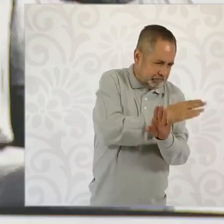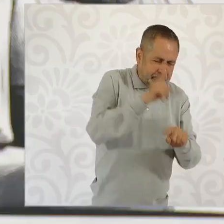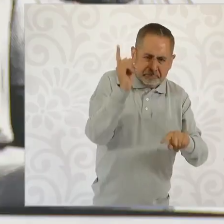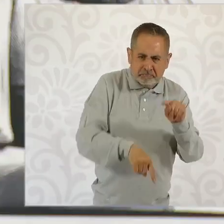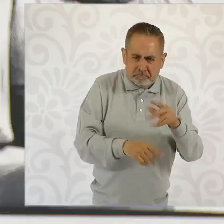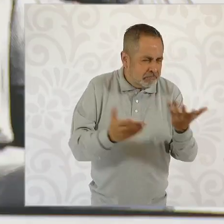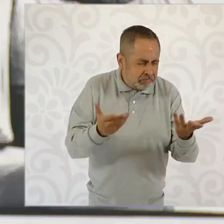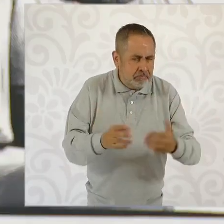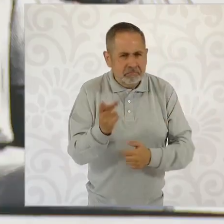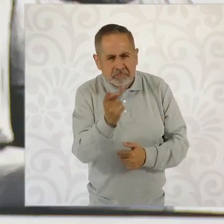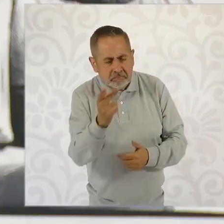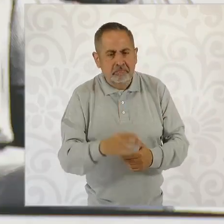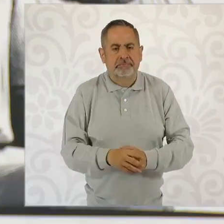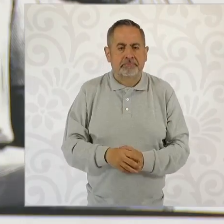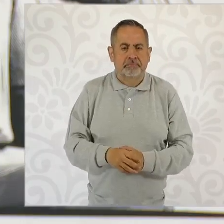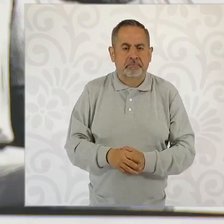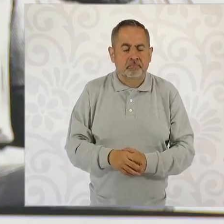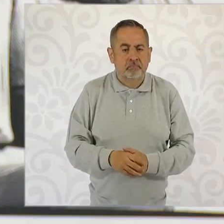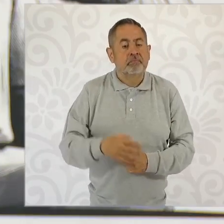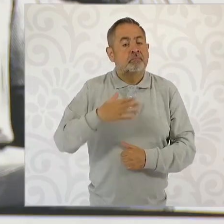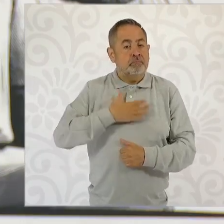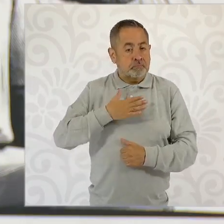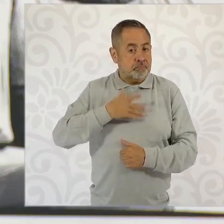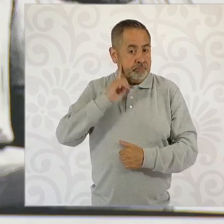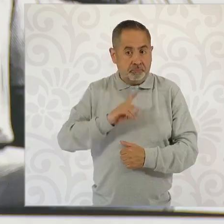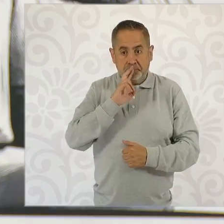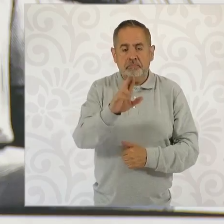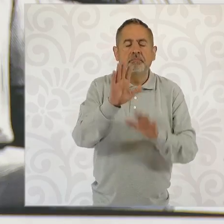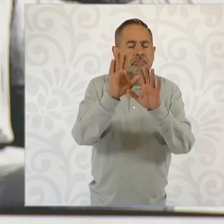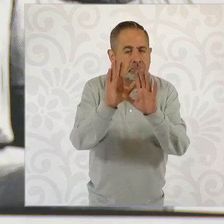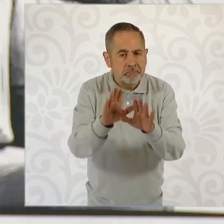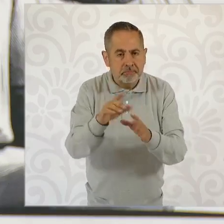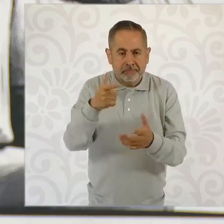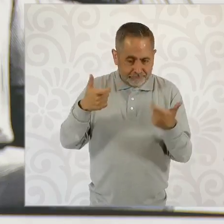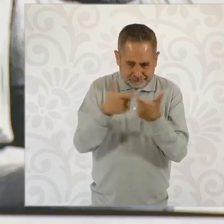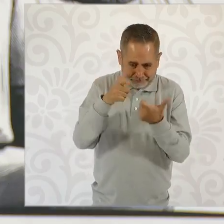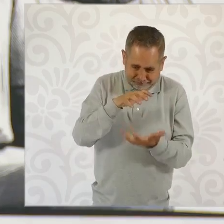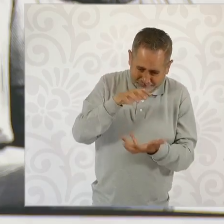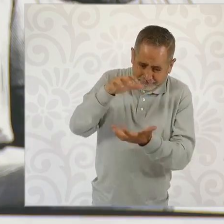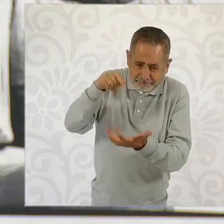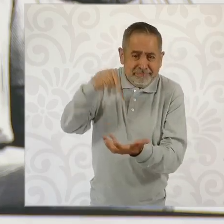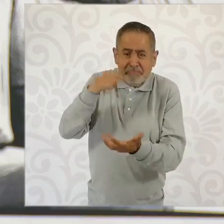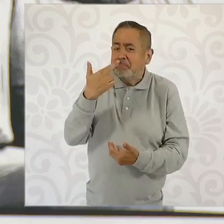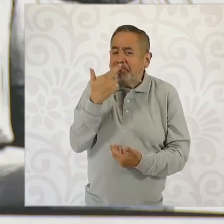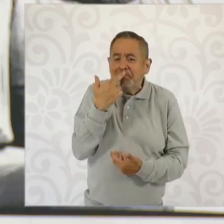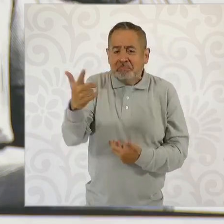lo que les hemos estado diciendo es que incluso el Fondo de Pensiones para el Bienestar es mejor